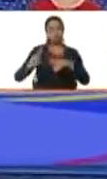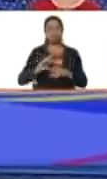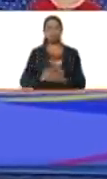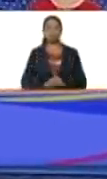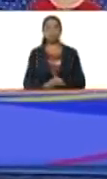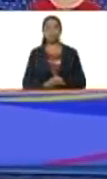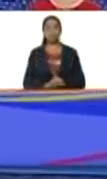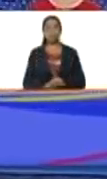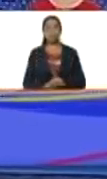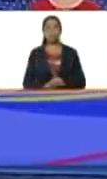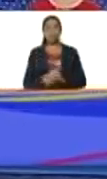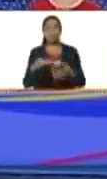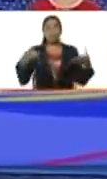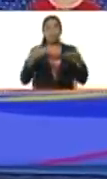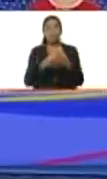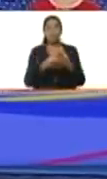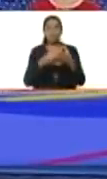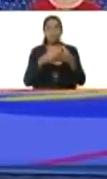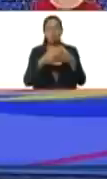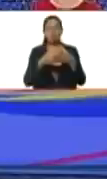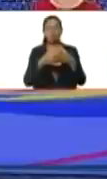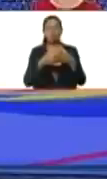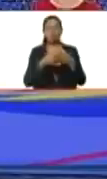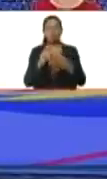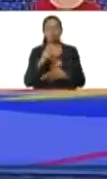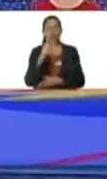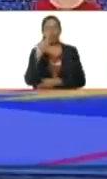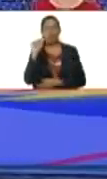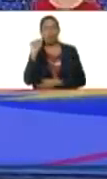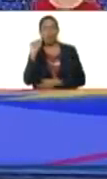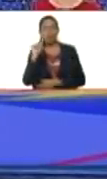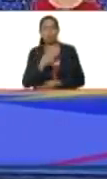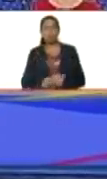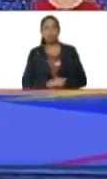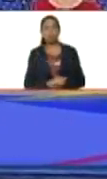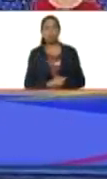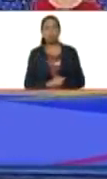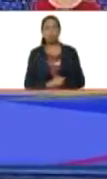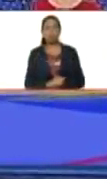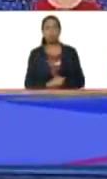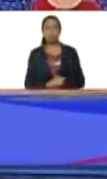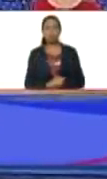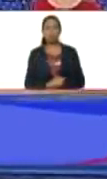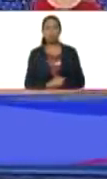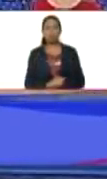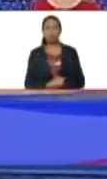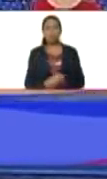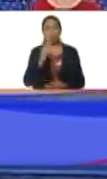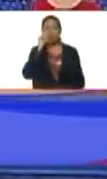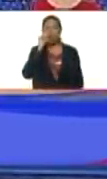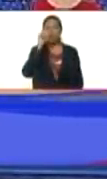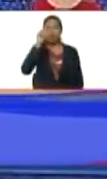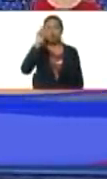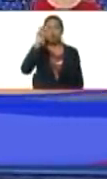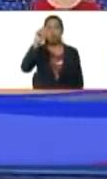para un equipo doble A. Rodolfo Sanz. Rodolfo Sanz también jugaba béisbol en la